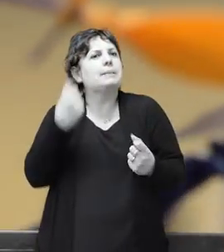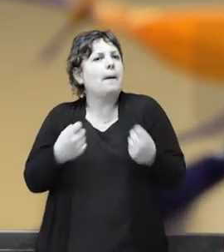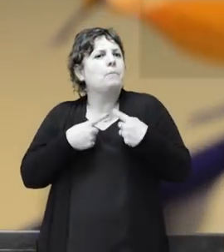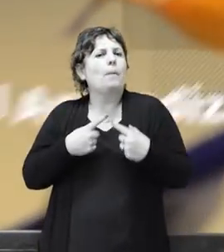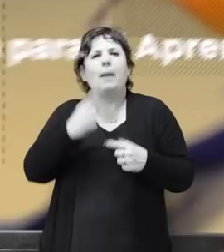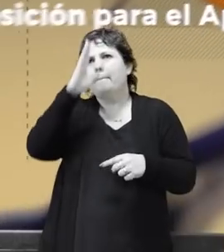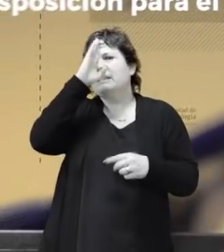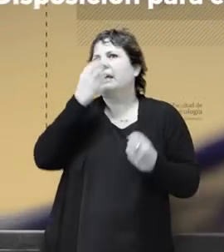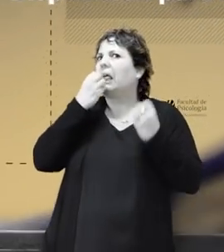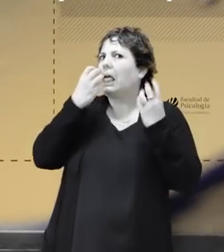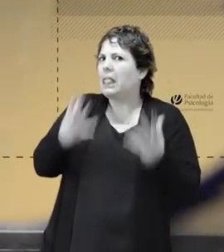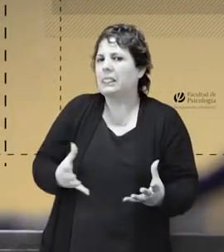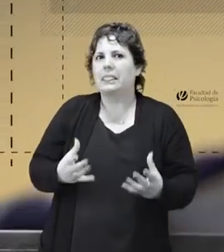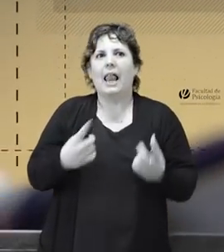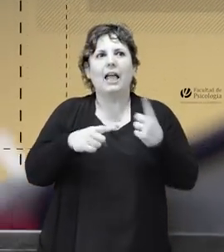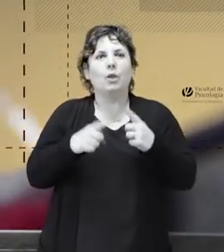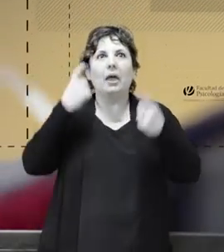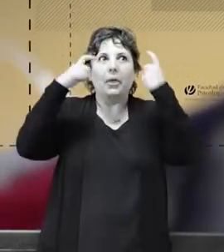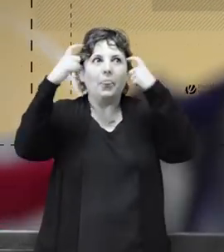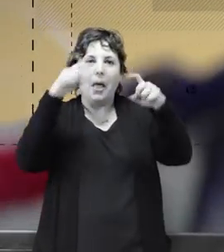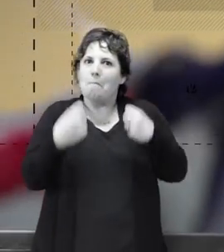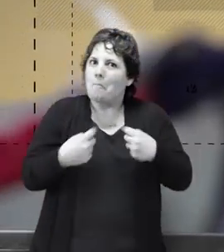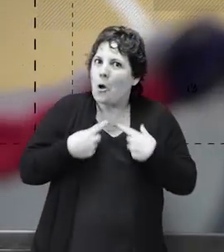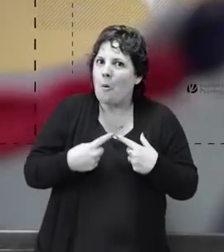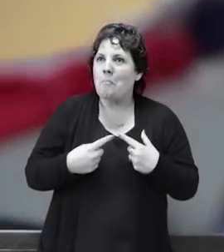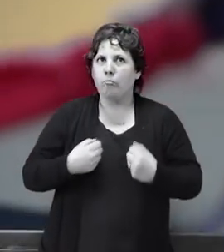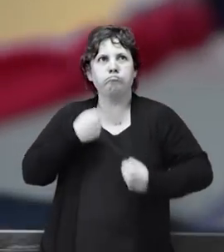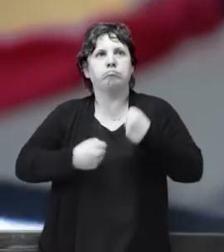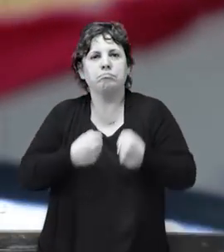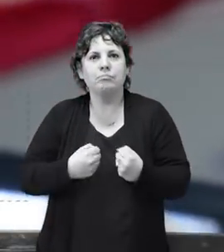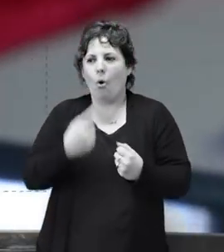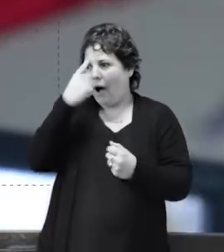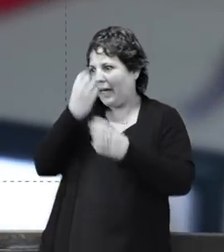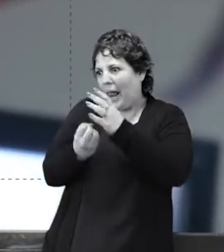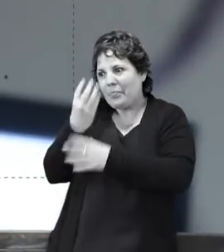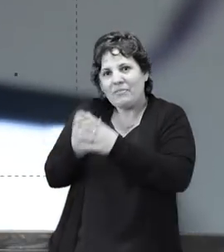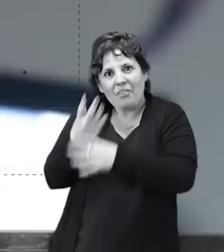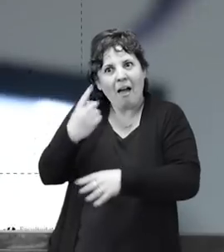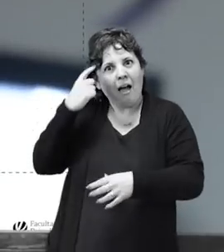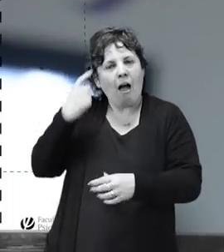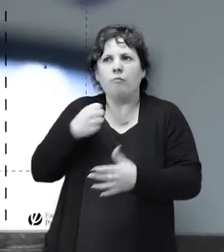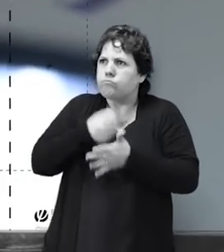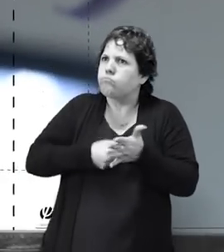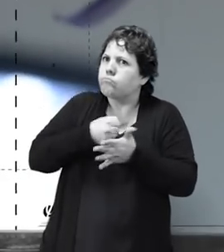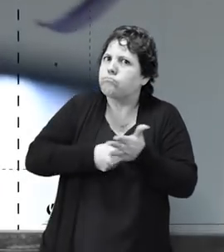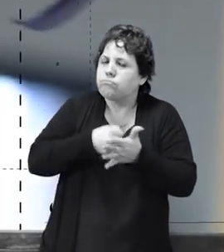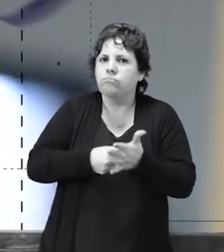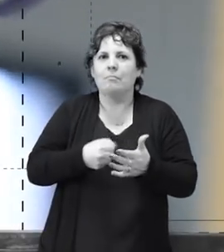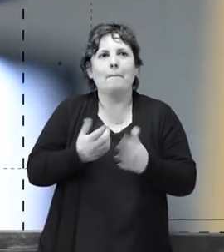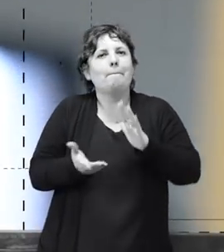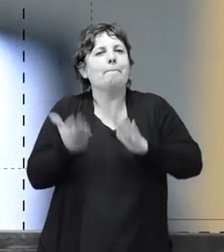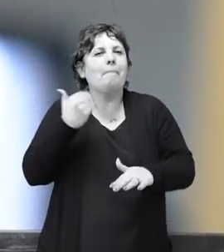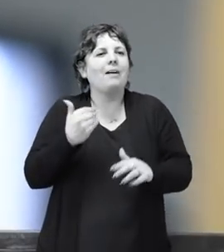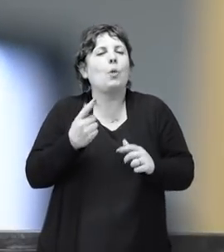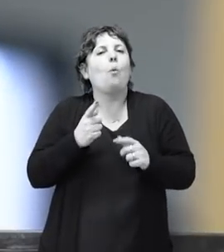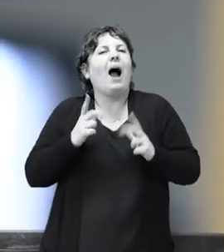aprendizaje. Entonces ahí hay aspectos de iniciativa, de creatividad, de persistencia, ¿sí?